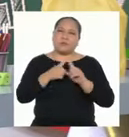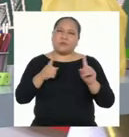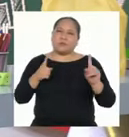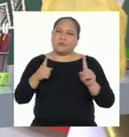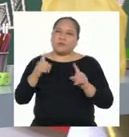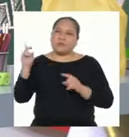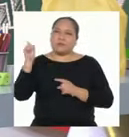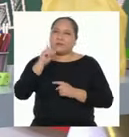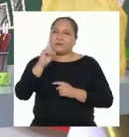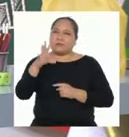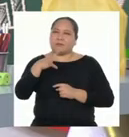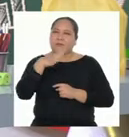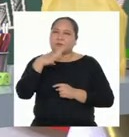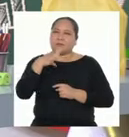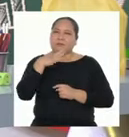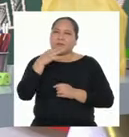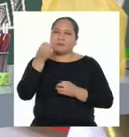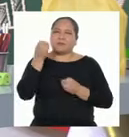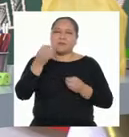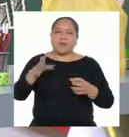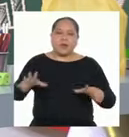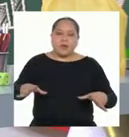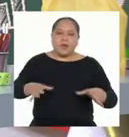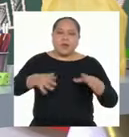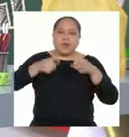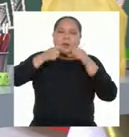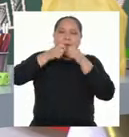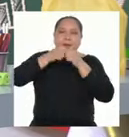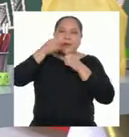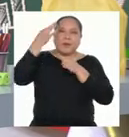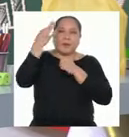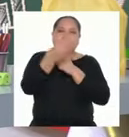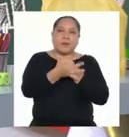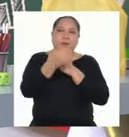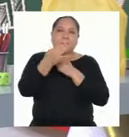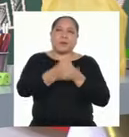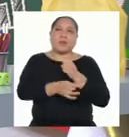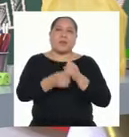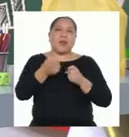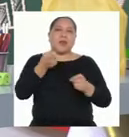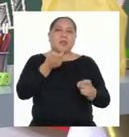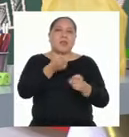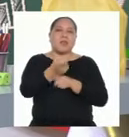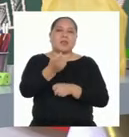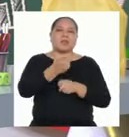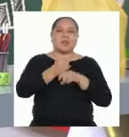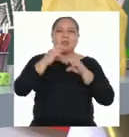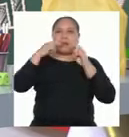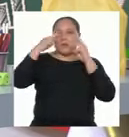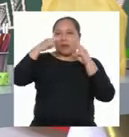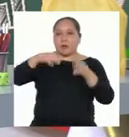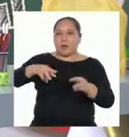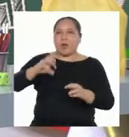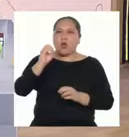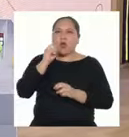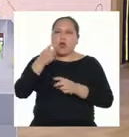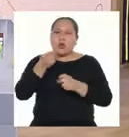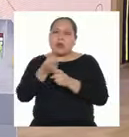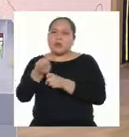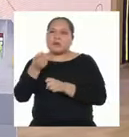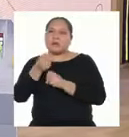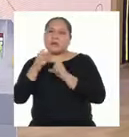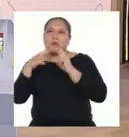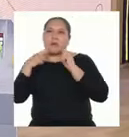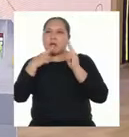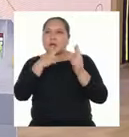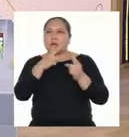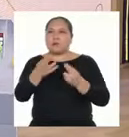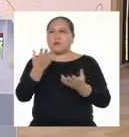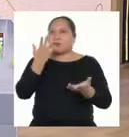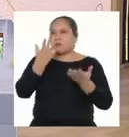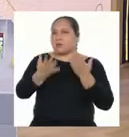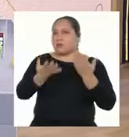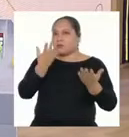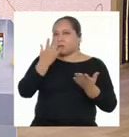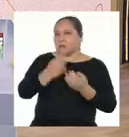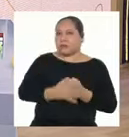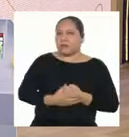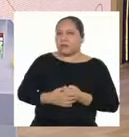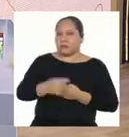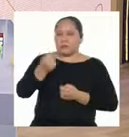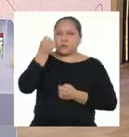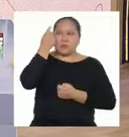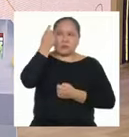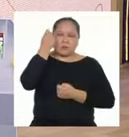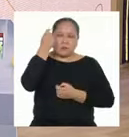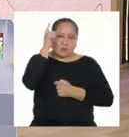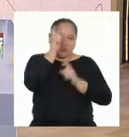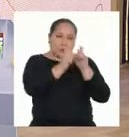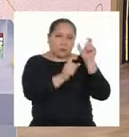veces no se habla sobre cómo el plástico realmente afecta al mar y los ríos. Tal vez generaría mayor